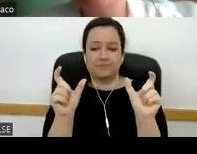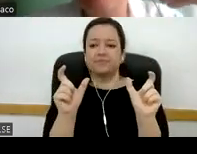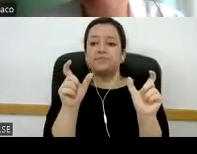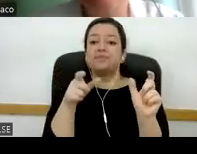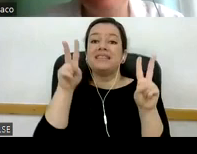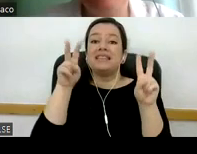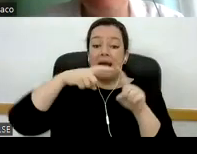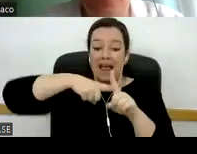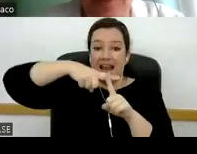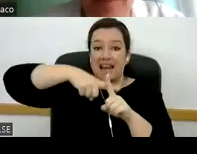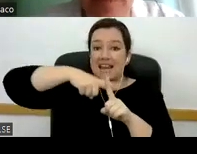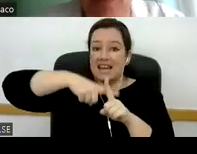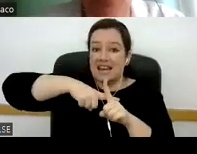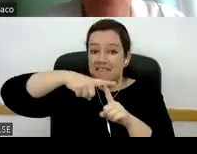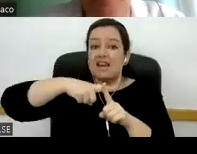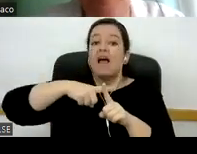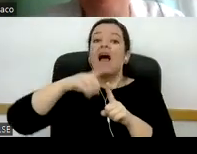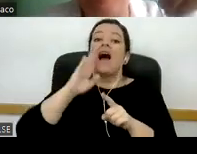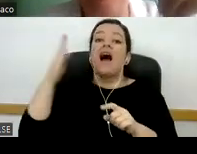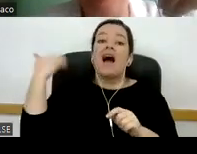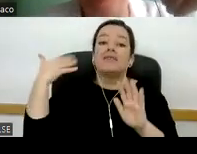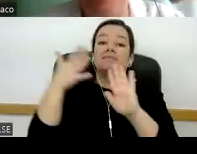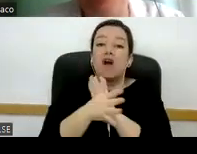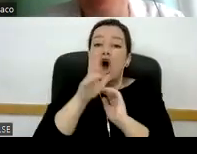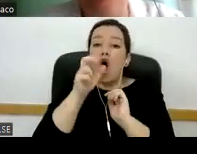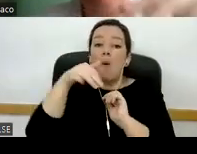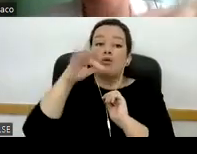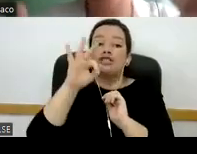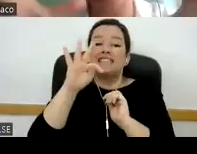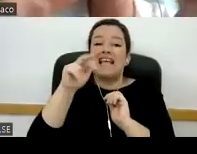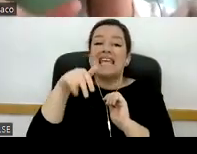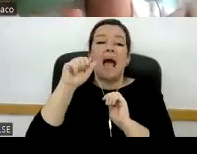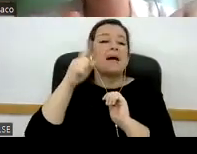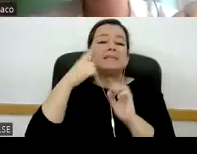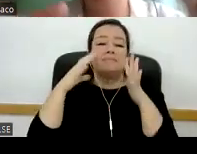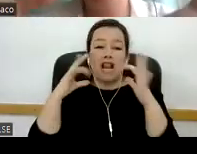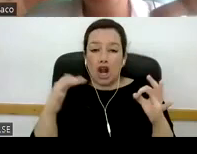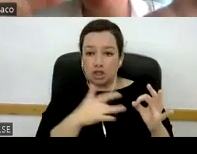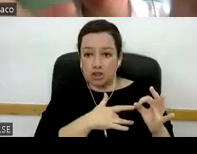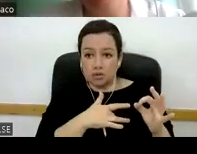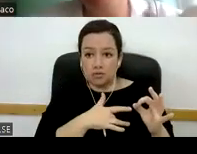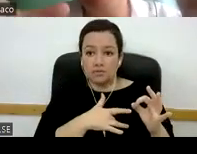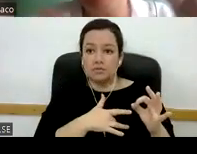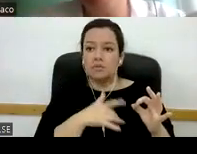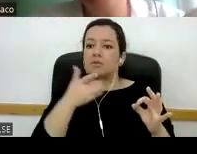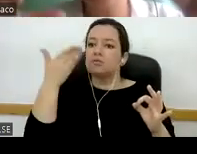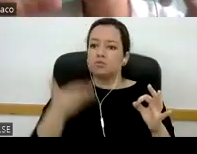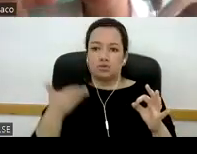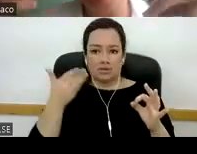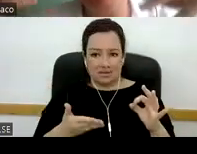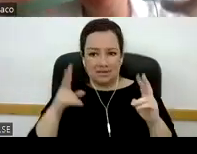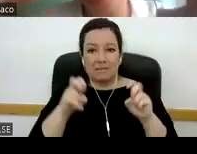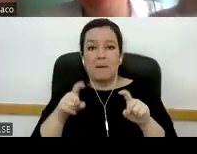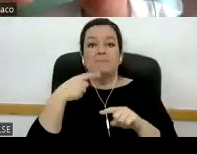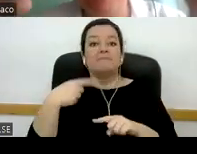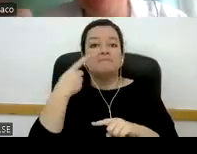los niveles de homocisteína, que hemos visto que quizás es el factor de riesgo cardiovascular de manera aislada, más importante, más intenso y sobre